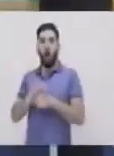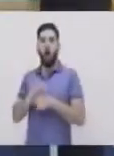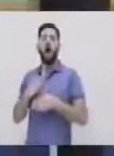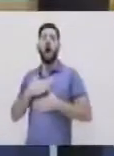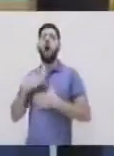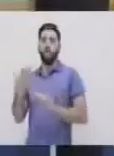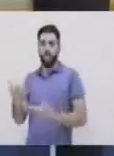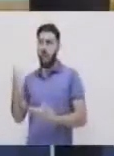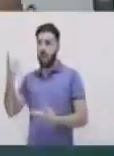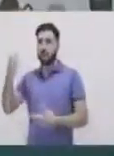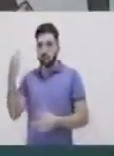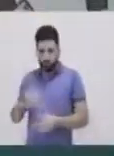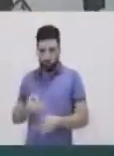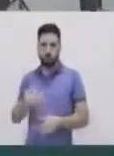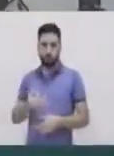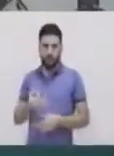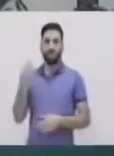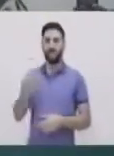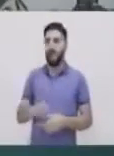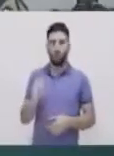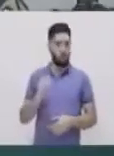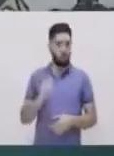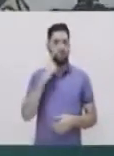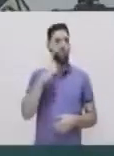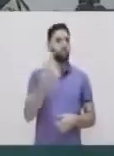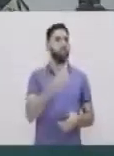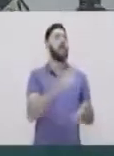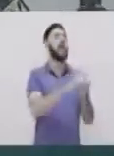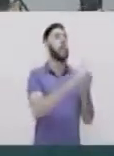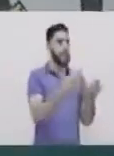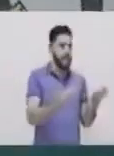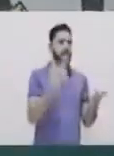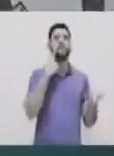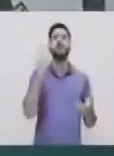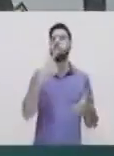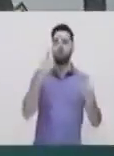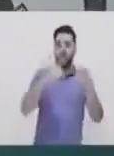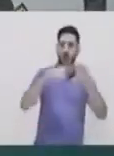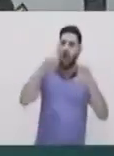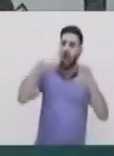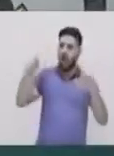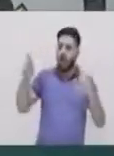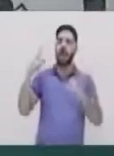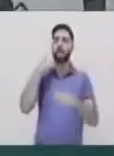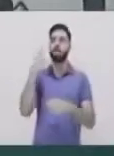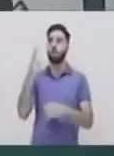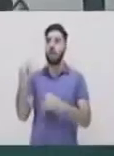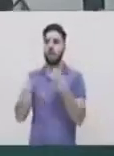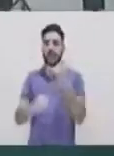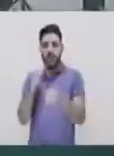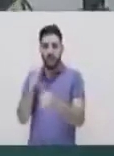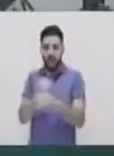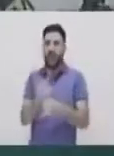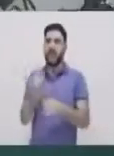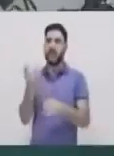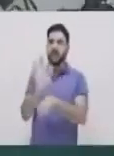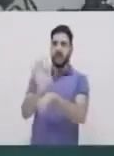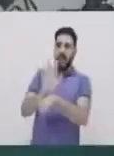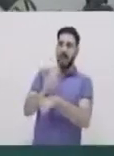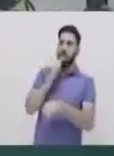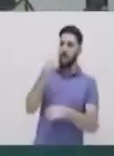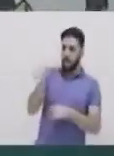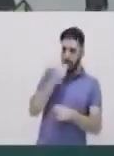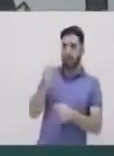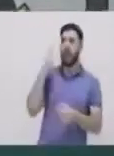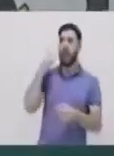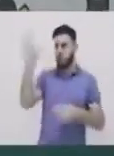datos, sean libros, sean páginas de internet, gráficas, y a partir de esa información vamos a basar lo que